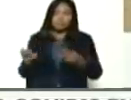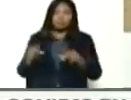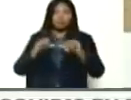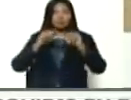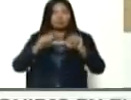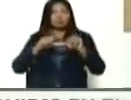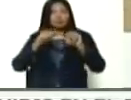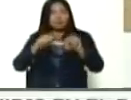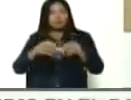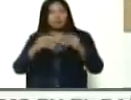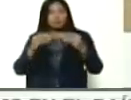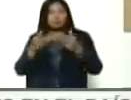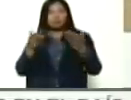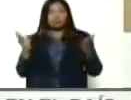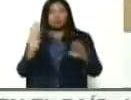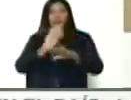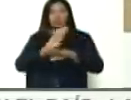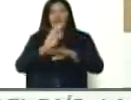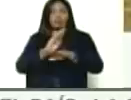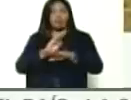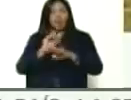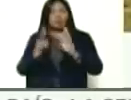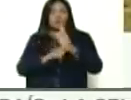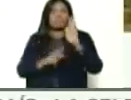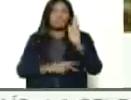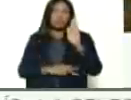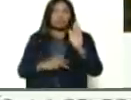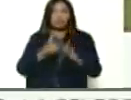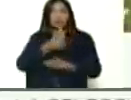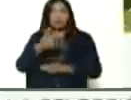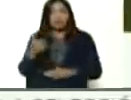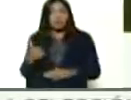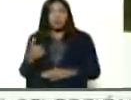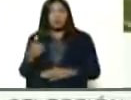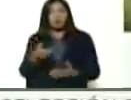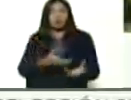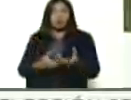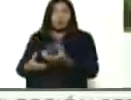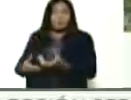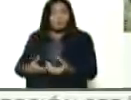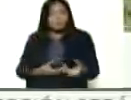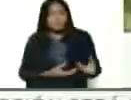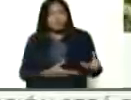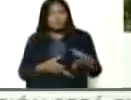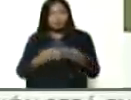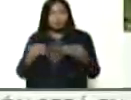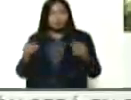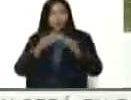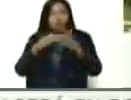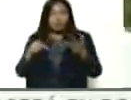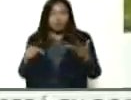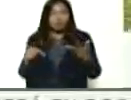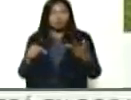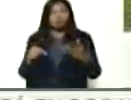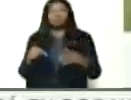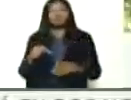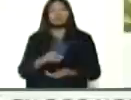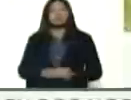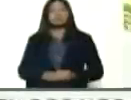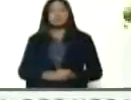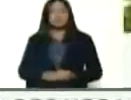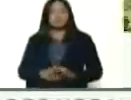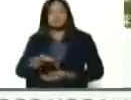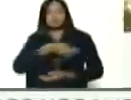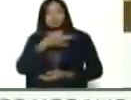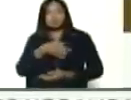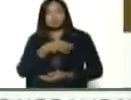aquí están nuestros guardaparques nuestros bomberos sus guardaparques sus bomberos la columna vertebral de el ecosocialismo en venezuela junto